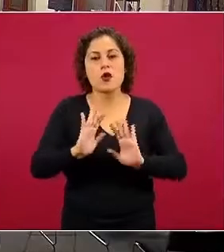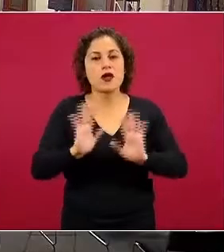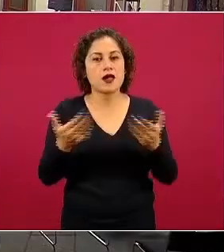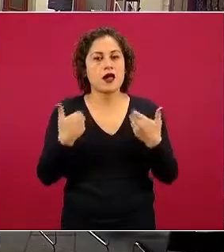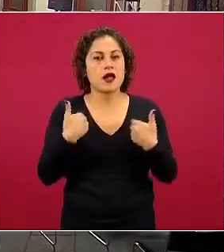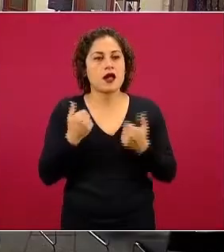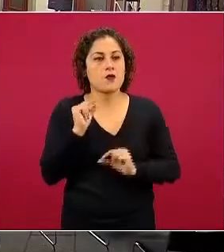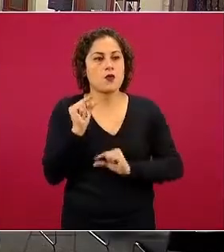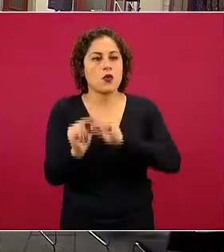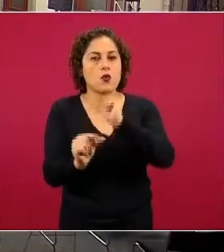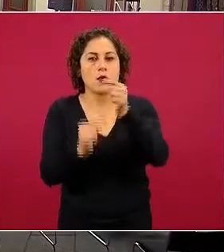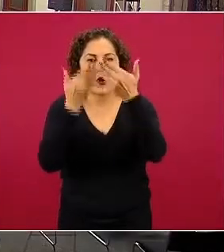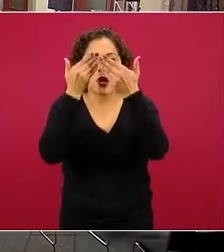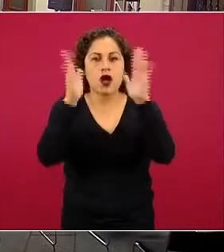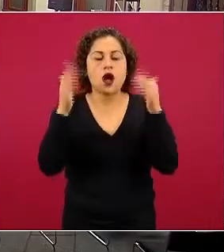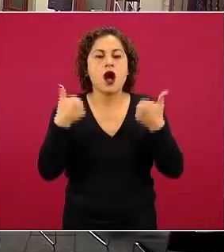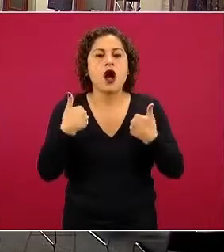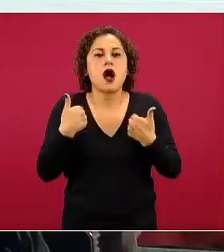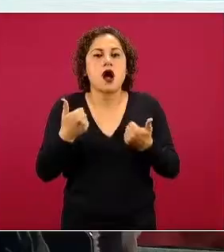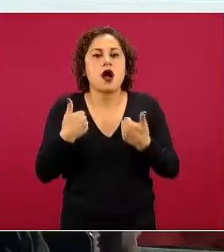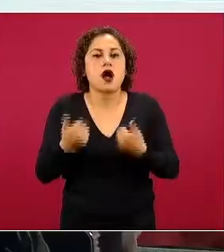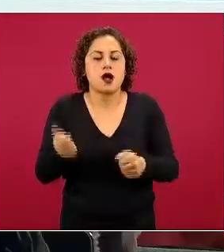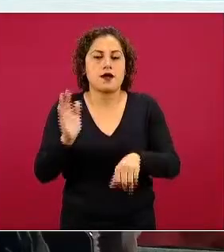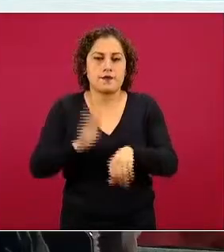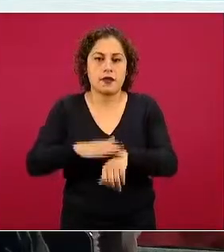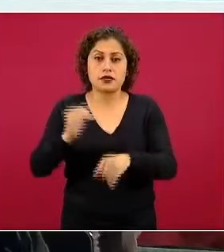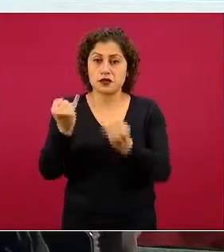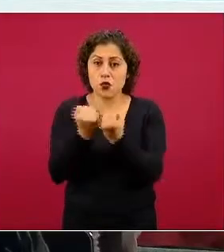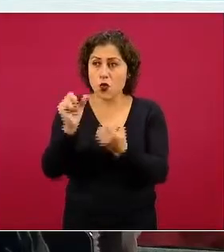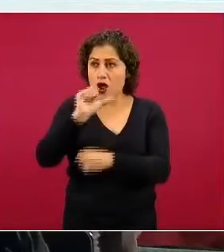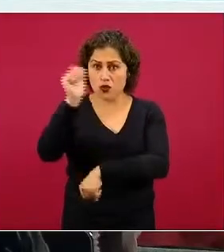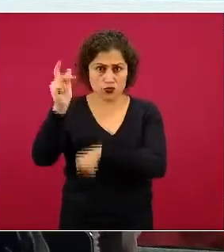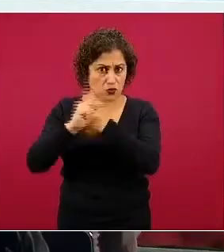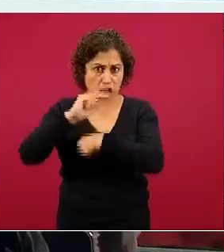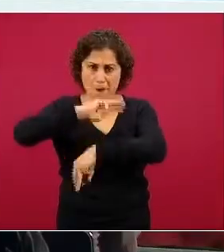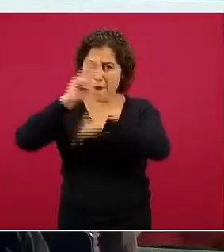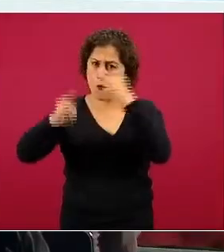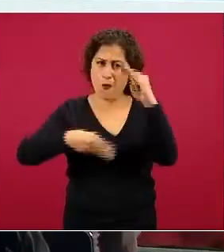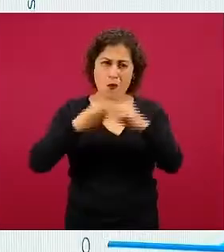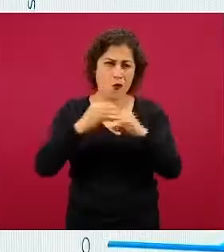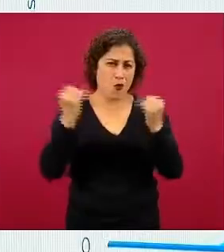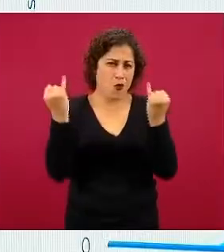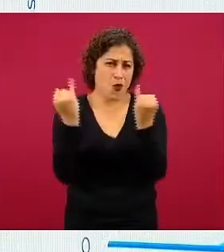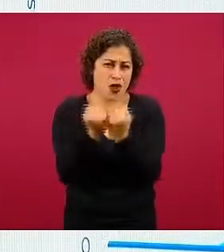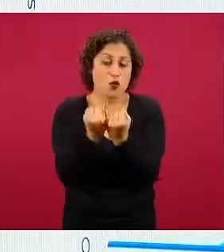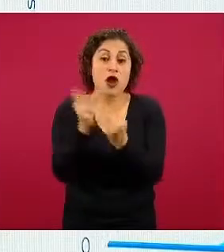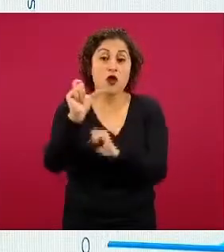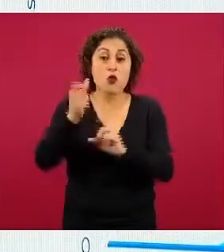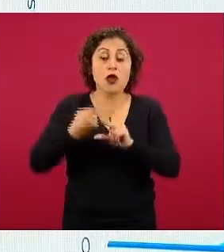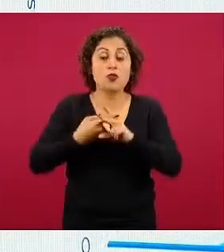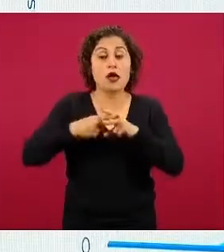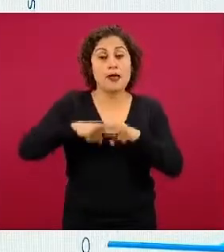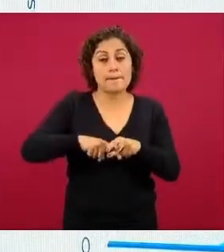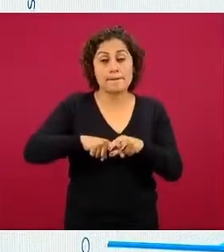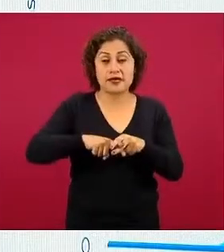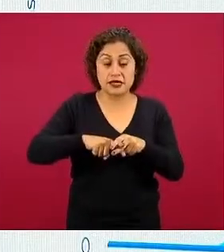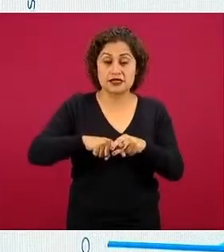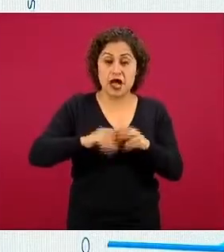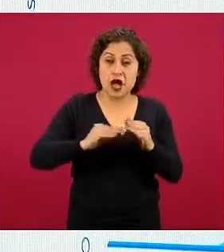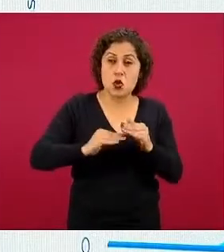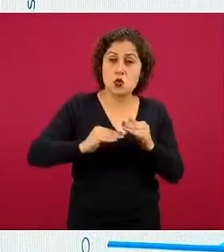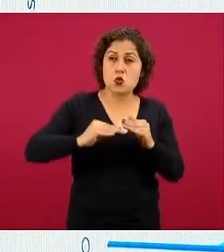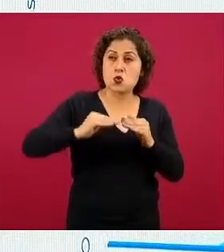en Europa, a pesar de que el pico epidémico es mucho más alto que su primera ola, la mortalidad, la